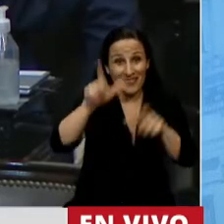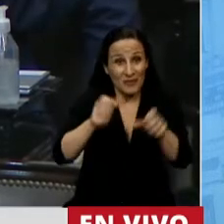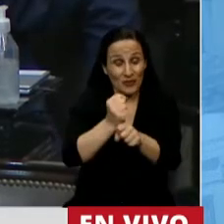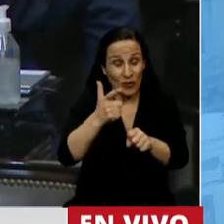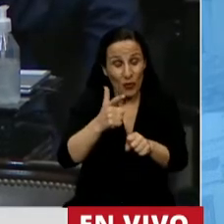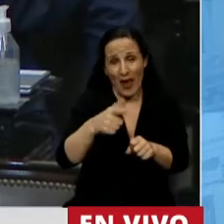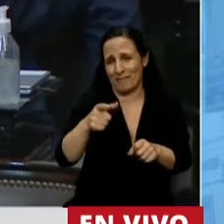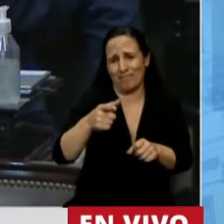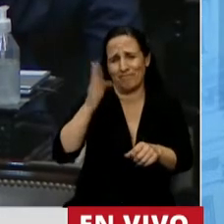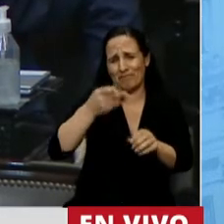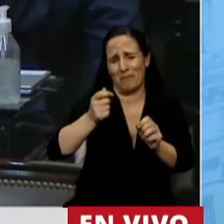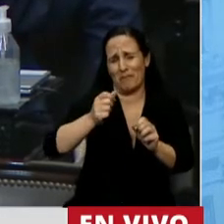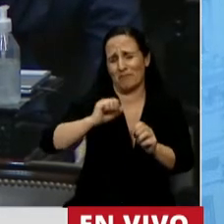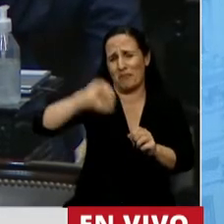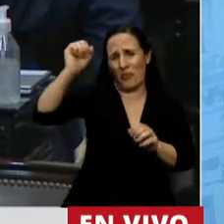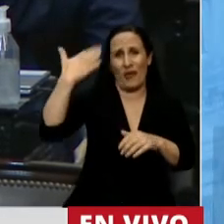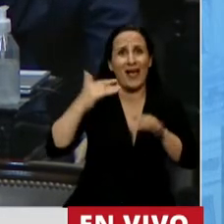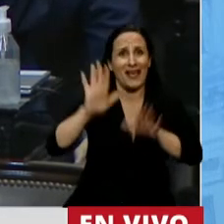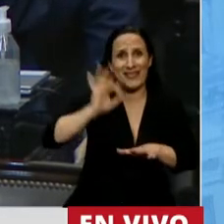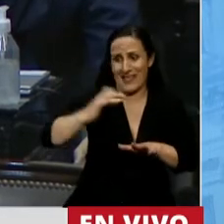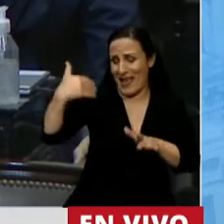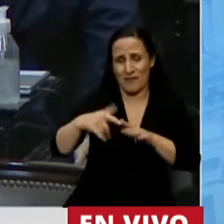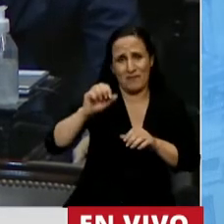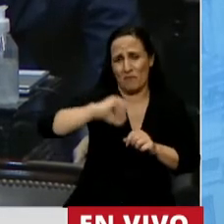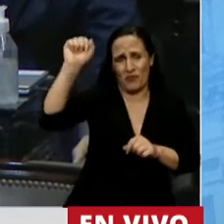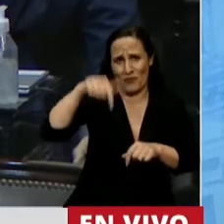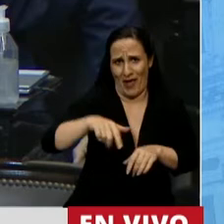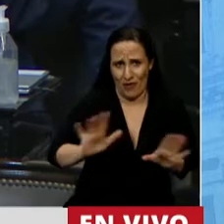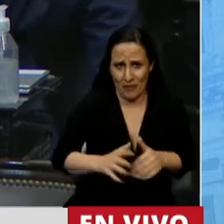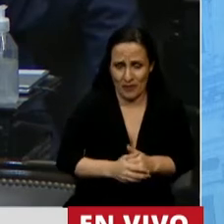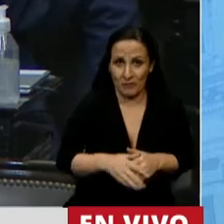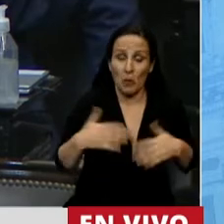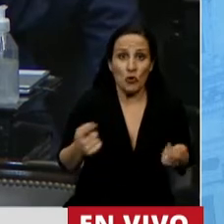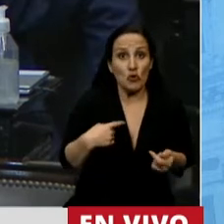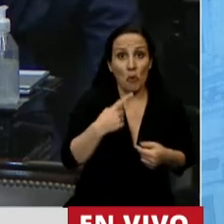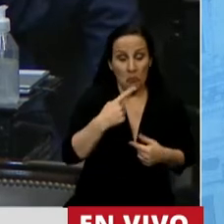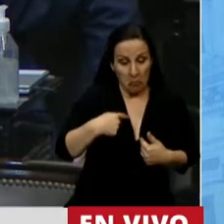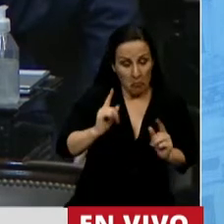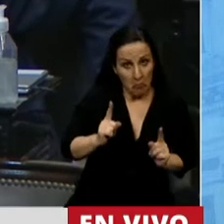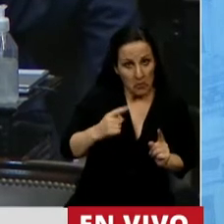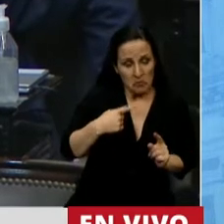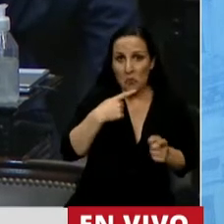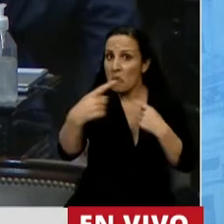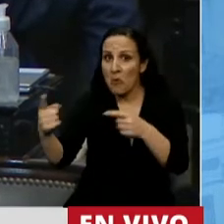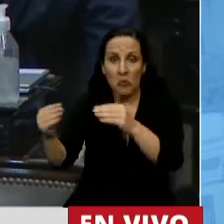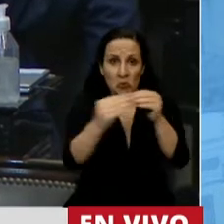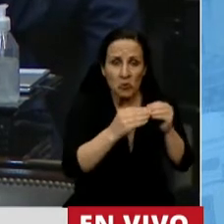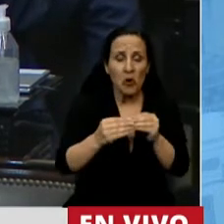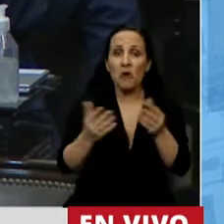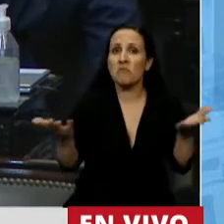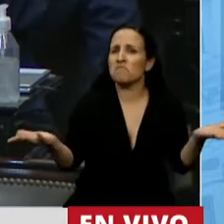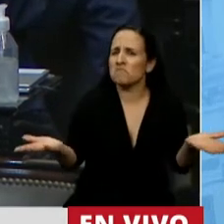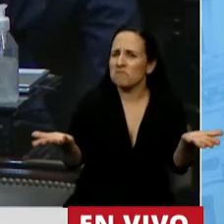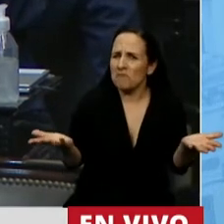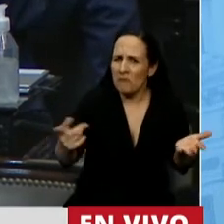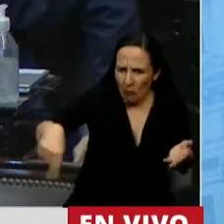años, señor presidente. Por eso, presidente, me pregunto, y le pregunto a mis colegas hoy aquí reunidos, ¿ustedes de